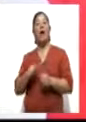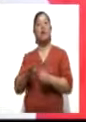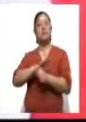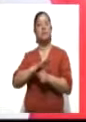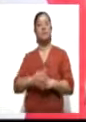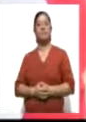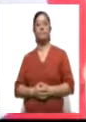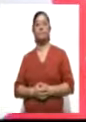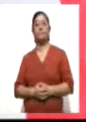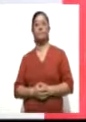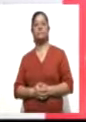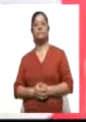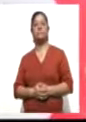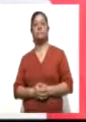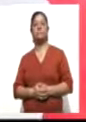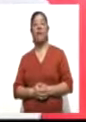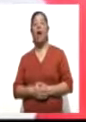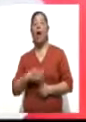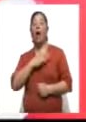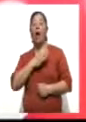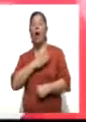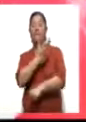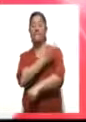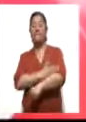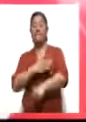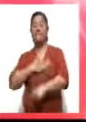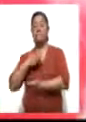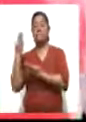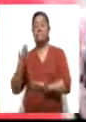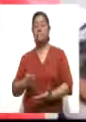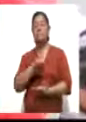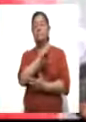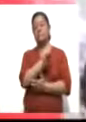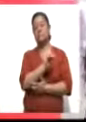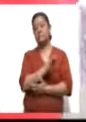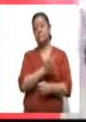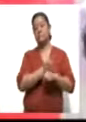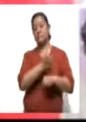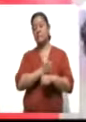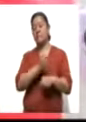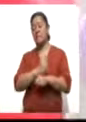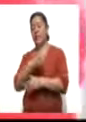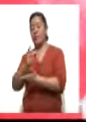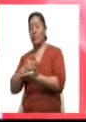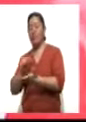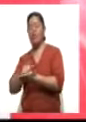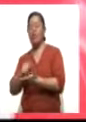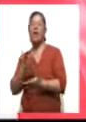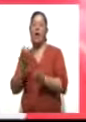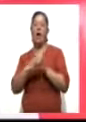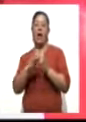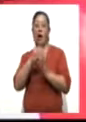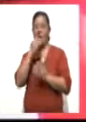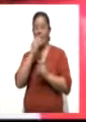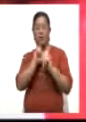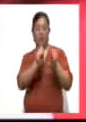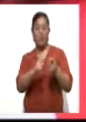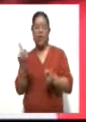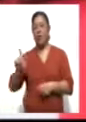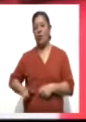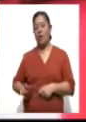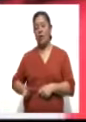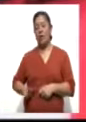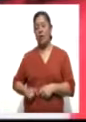Buenas tardes, jefecita. Venimos por parte del programa Supérate DIF Estatal, entregando una despensita por parte del gobierno del estado de Tlaxcala, de